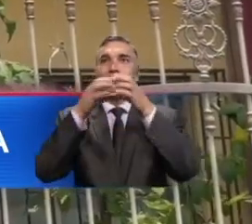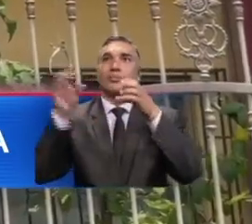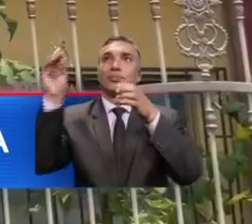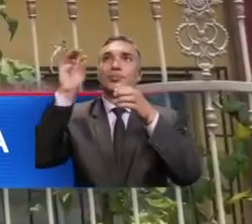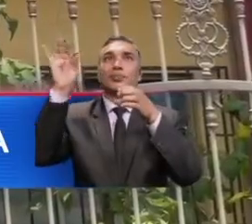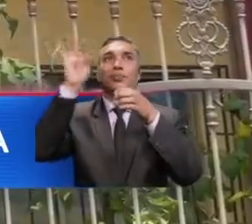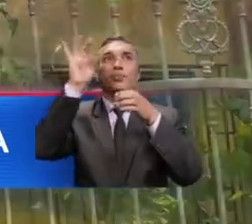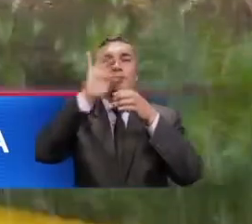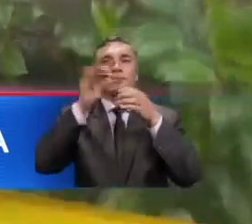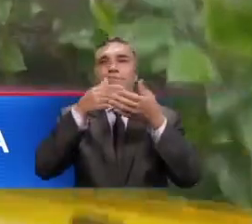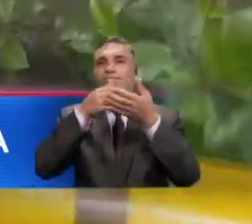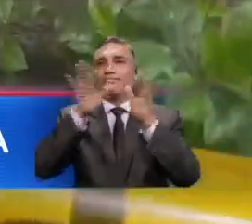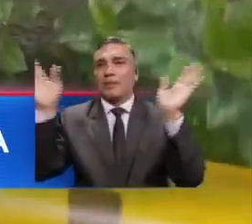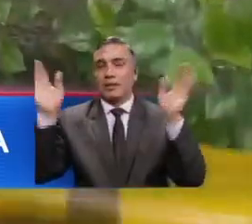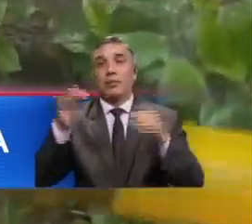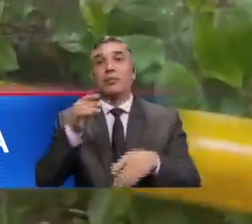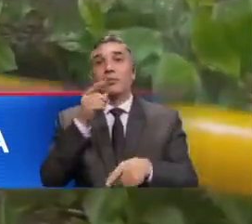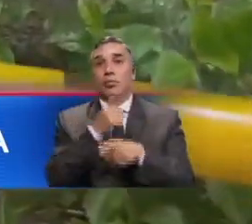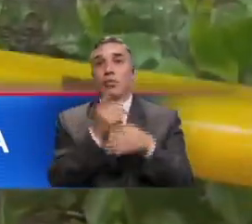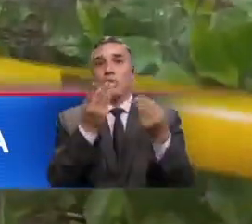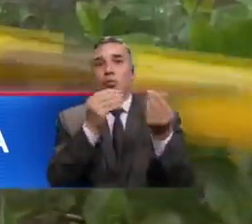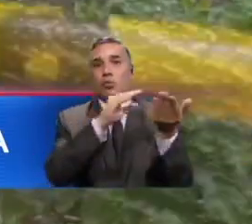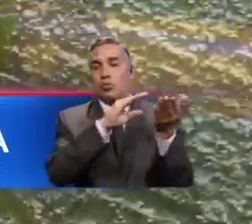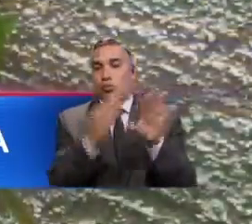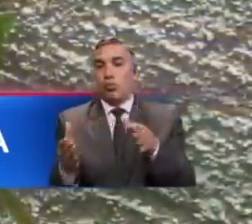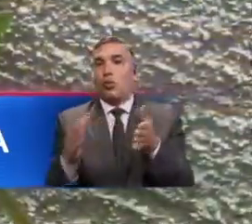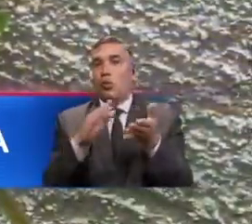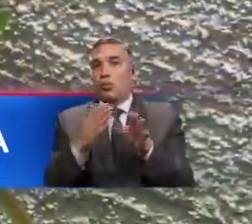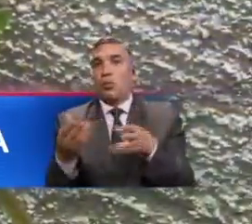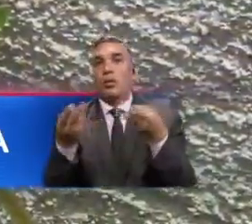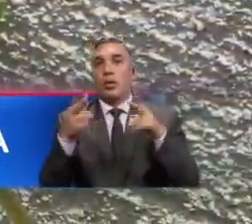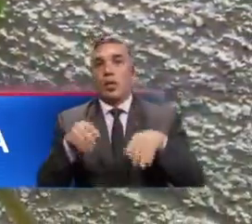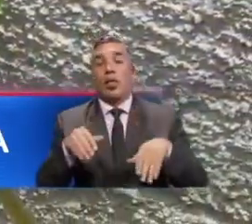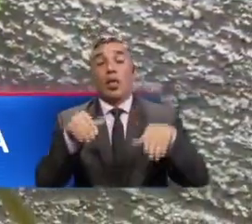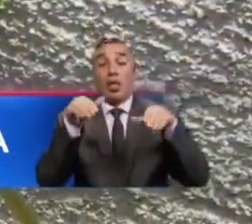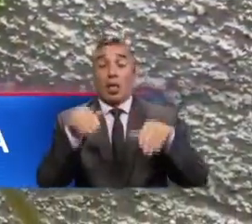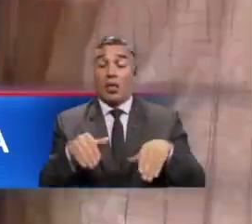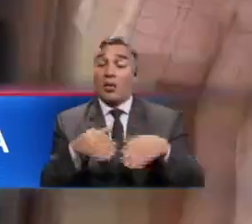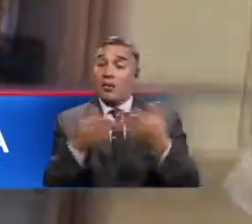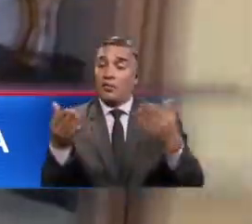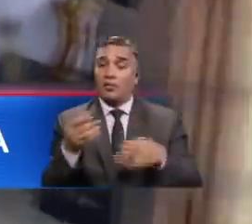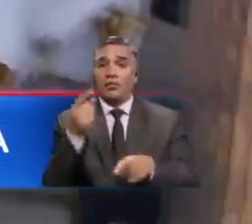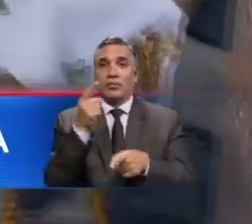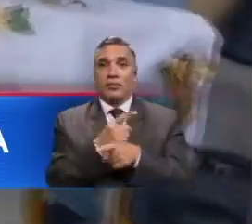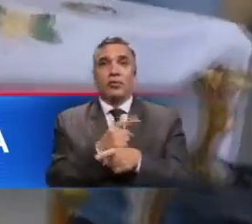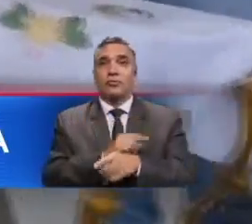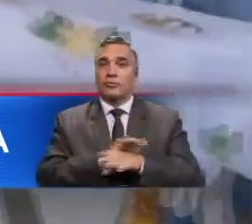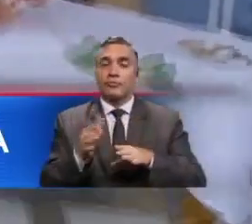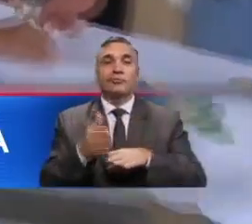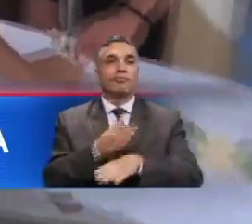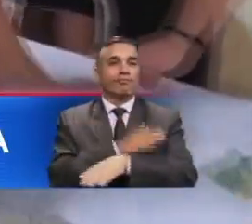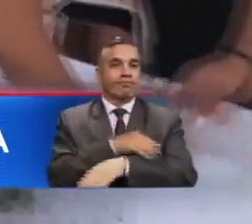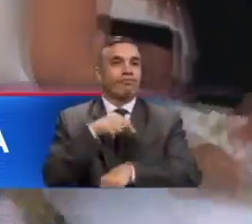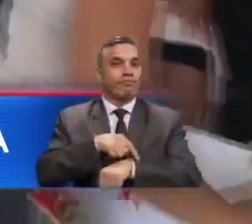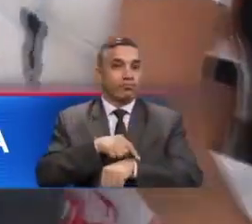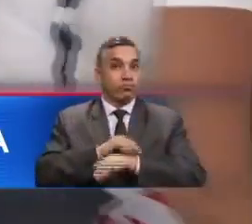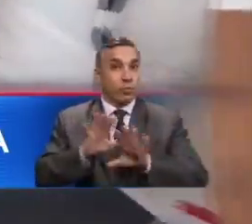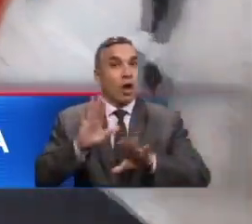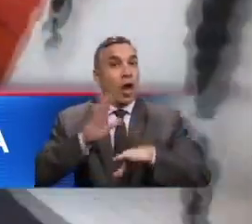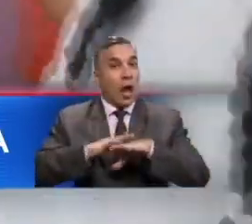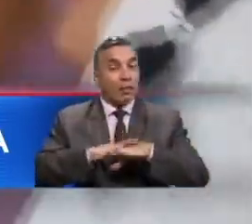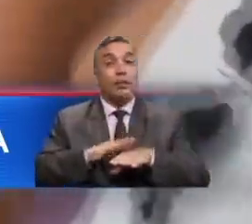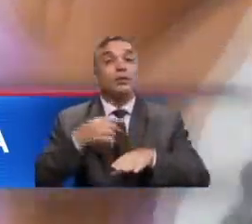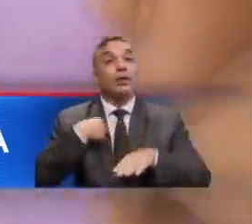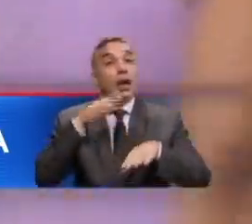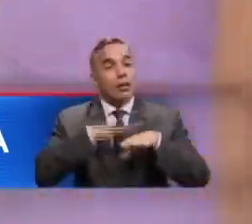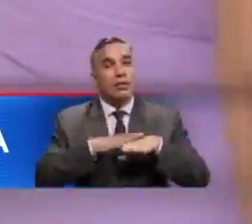que, a decir de ellos, ya ha causado la muerte incluso hasta de un perro, haciendo esto que ya existe una alerta, la cual no se tomó